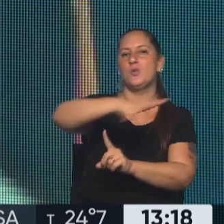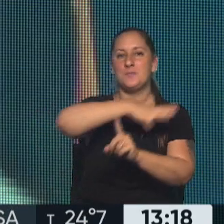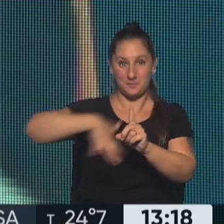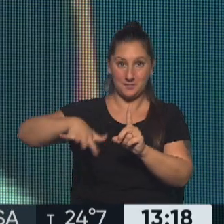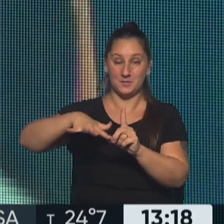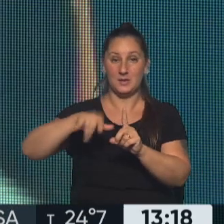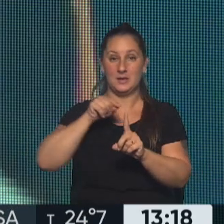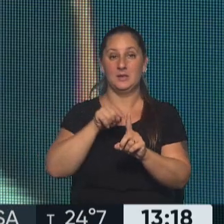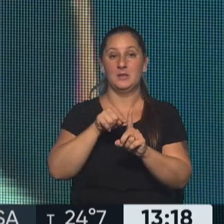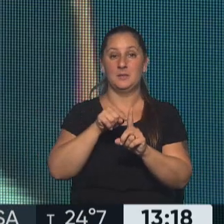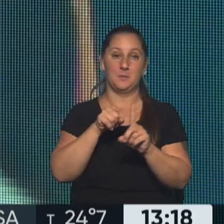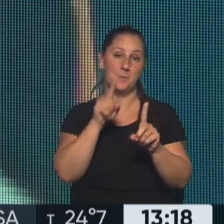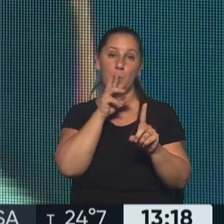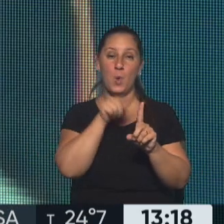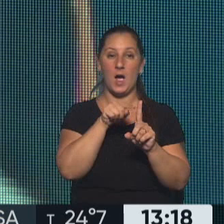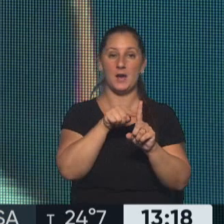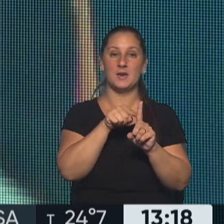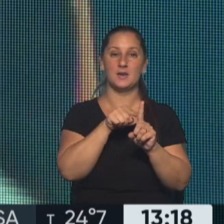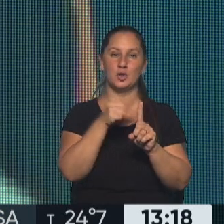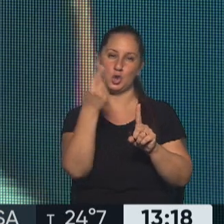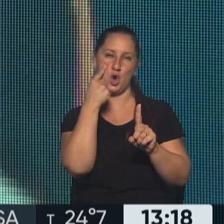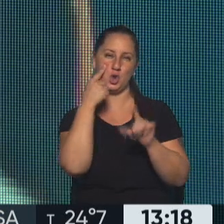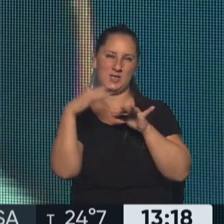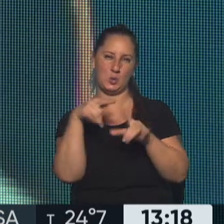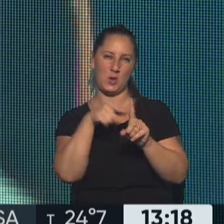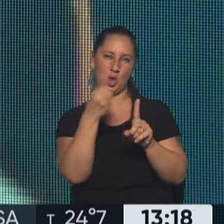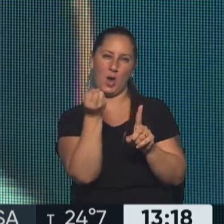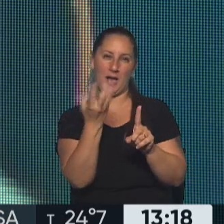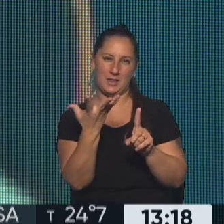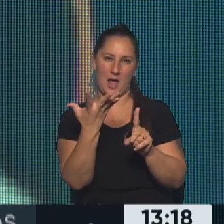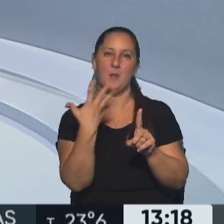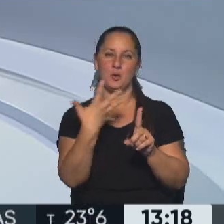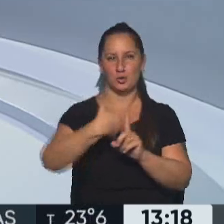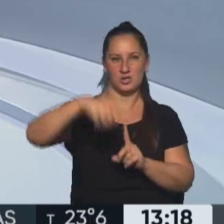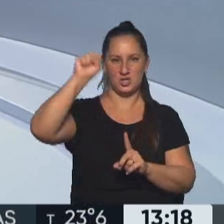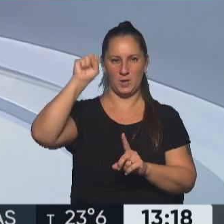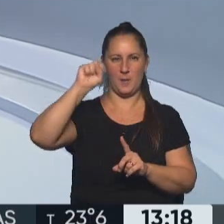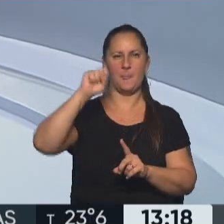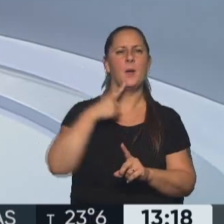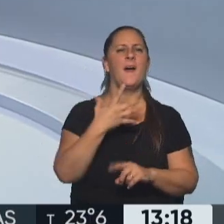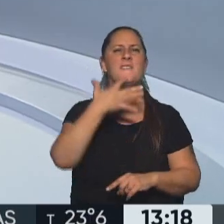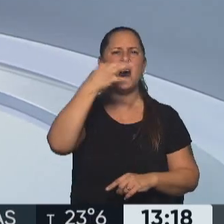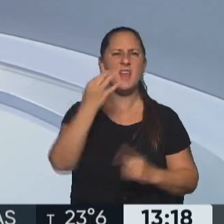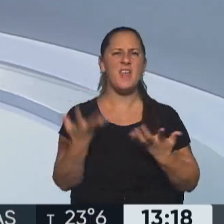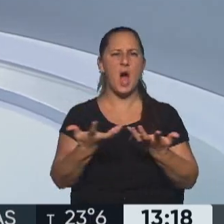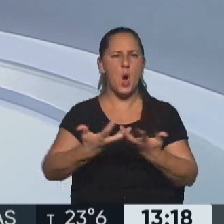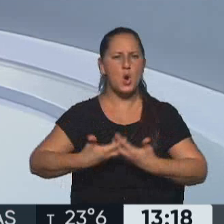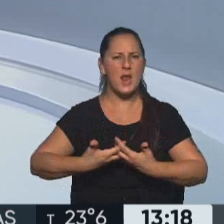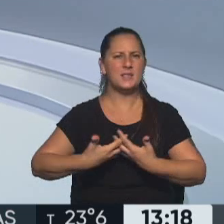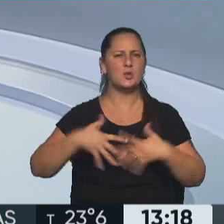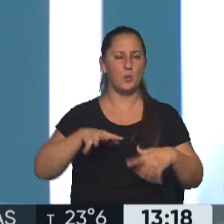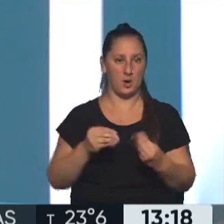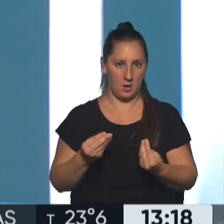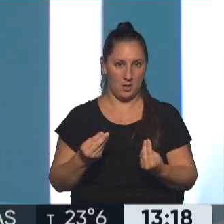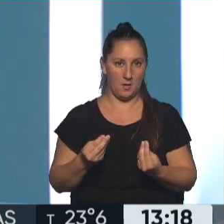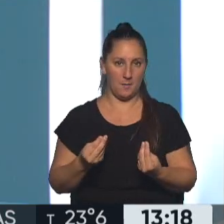que entienden conocen la situación de esa persona por eso la puede llevar allí porque hablamos de una verdadera organización porque la realidad es que hay que tener lugares